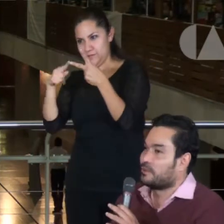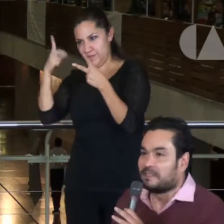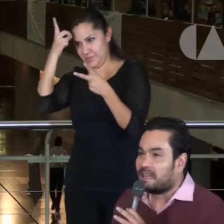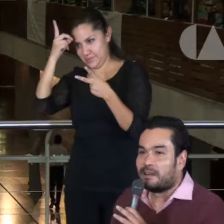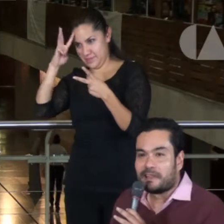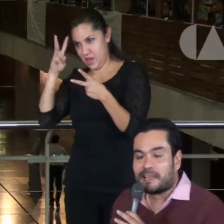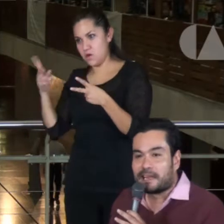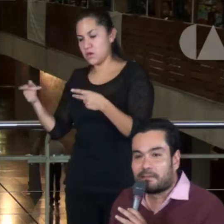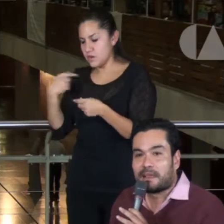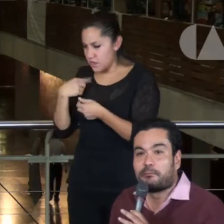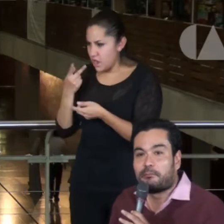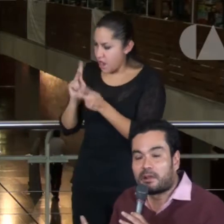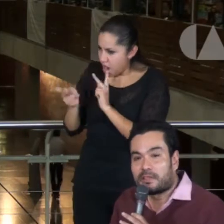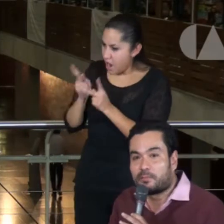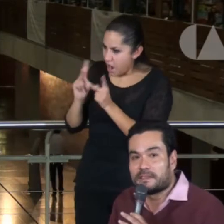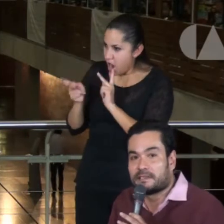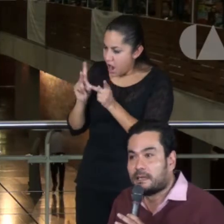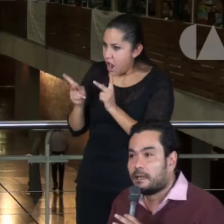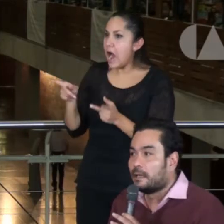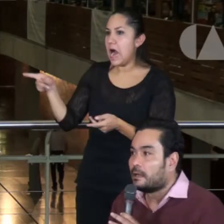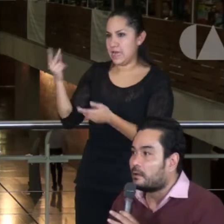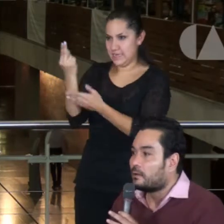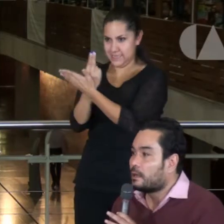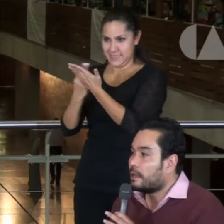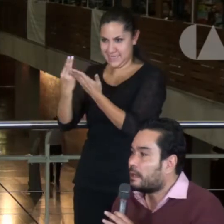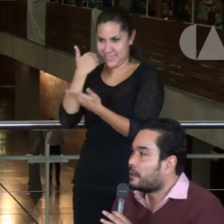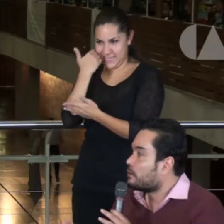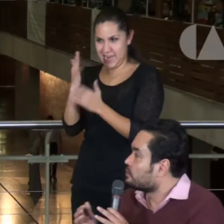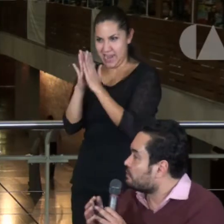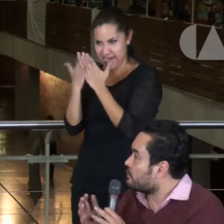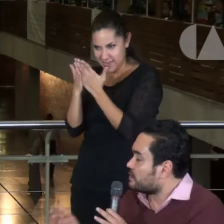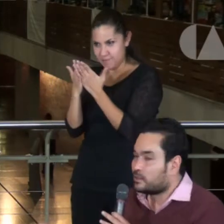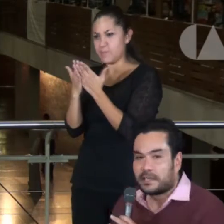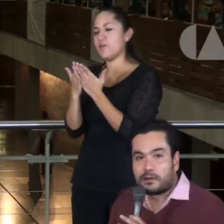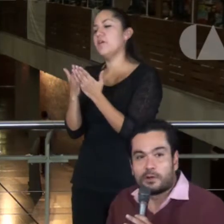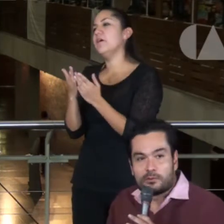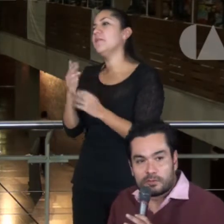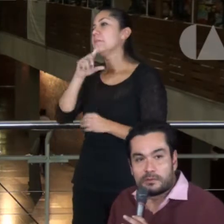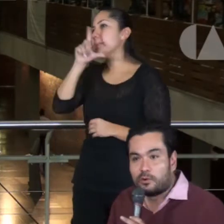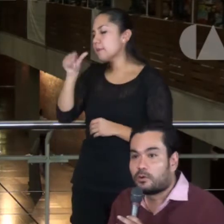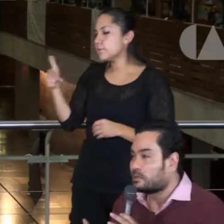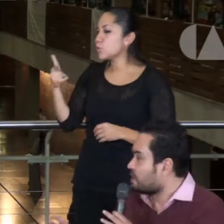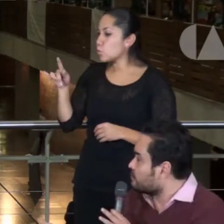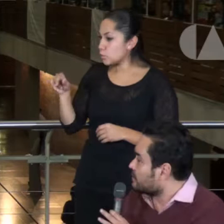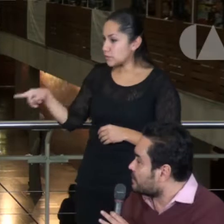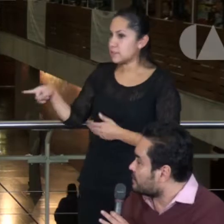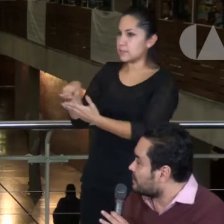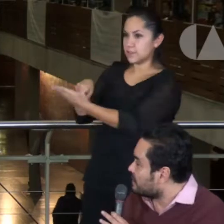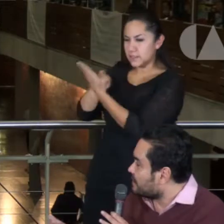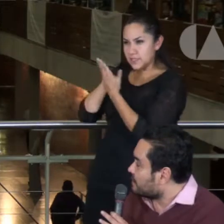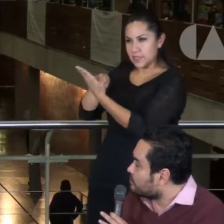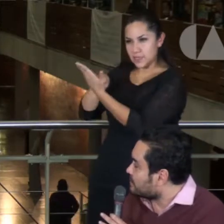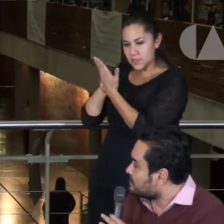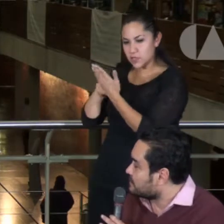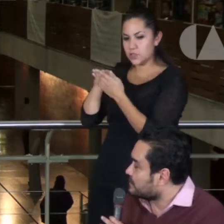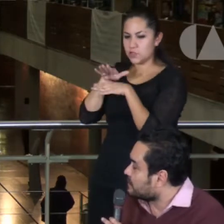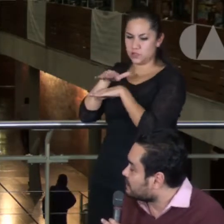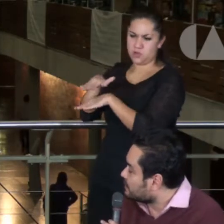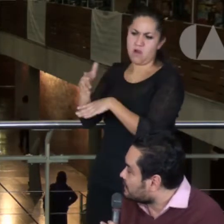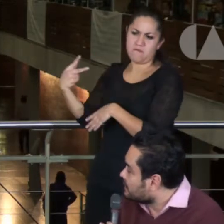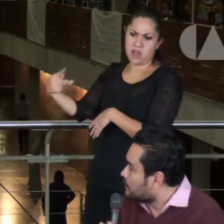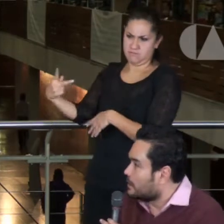era una idea increíble pero después gustó y me empezó a enseñar cómo algunos dibujos y algunas